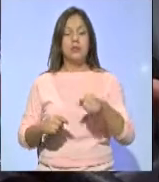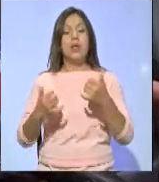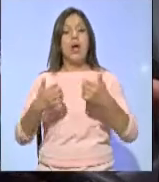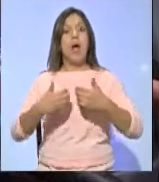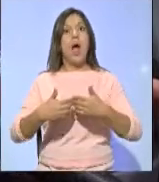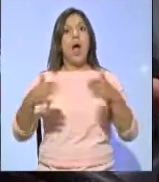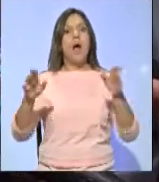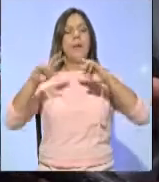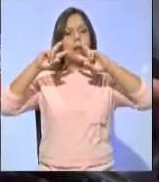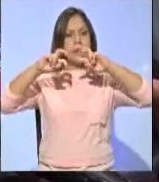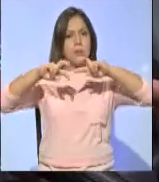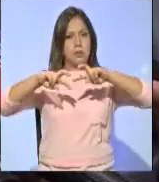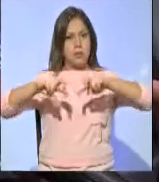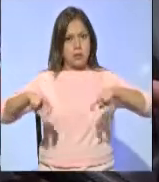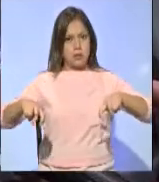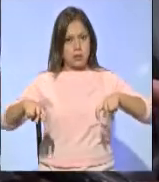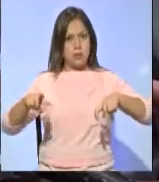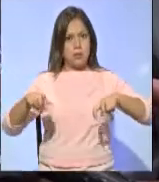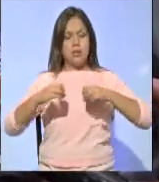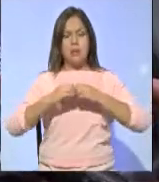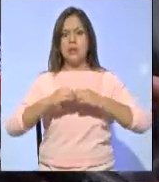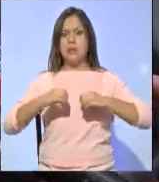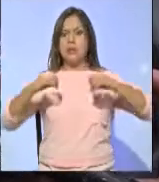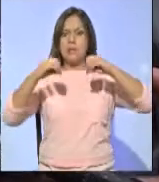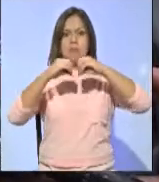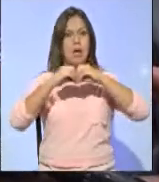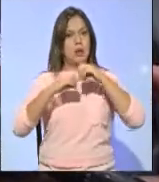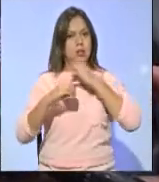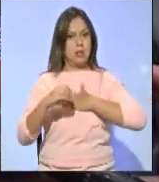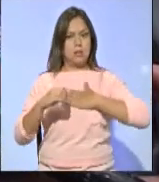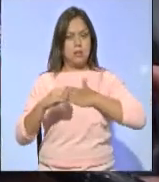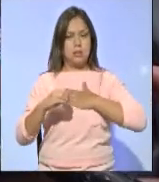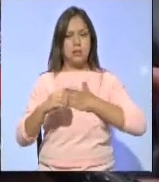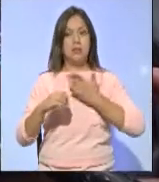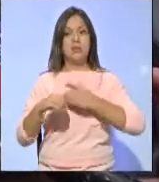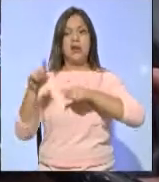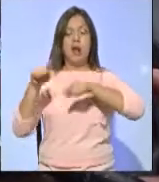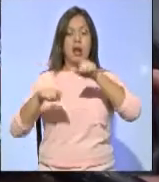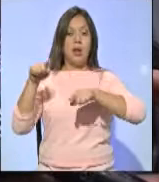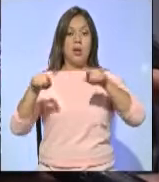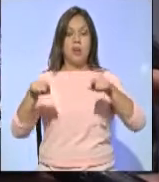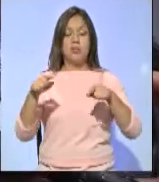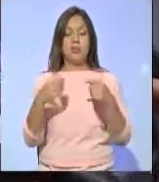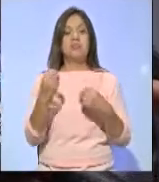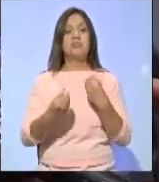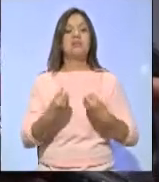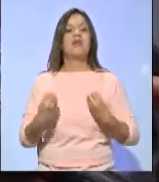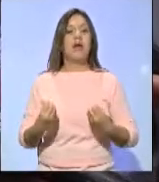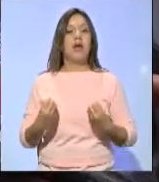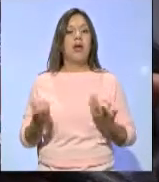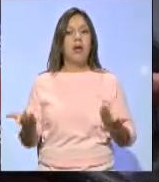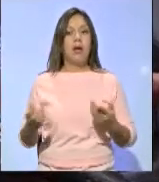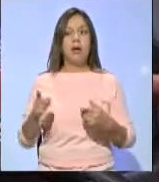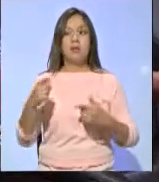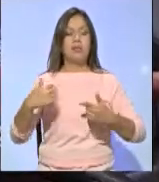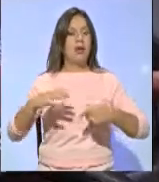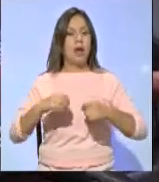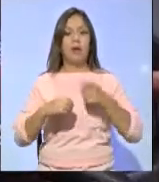investigación penal para determinar, más allá de los perpetradores, porque algunos de esos casos lamentablemente habrán